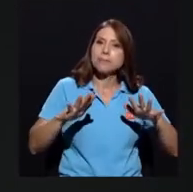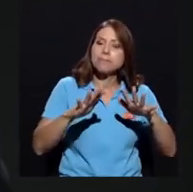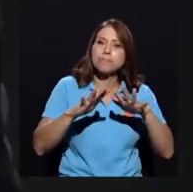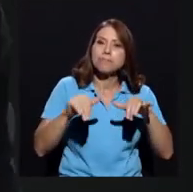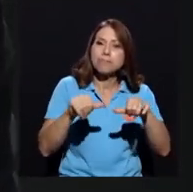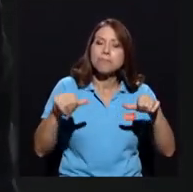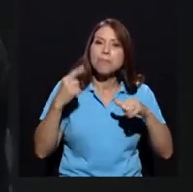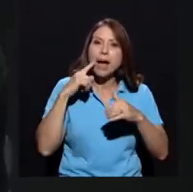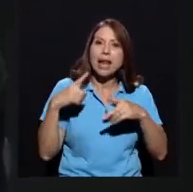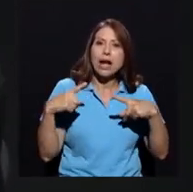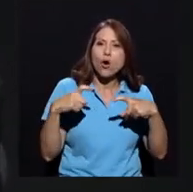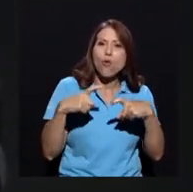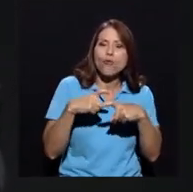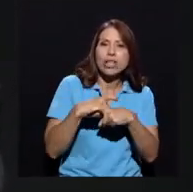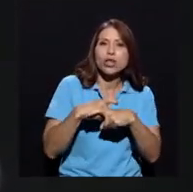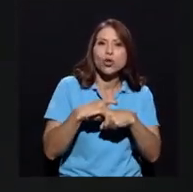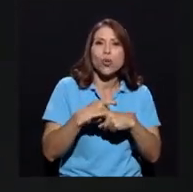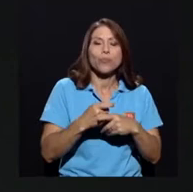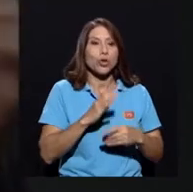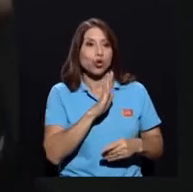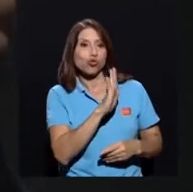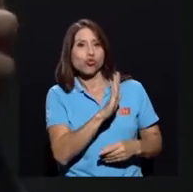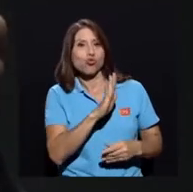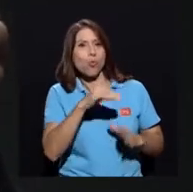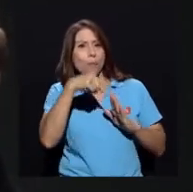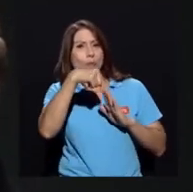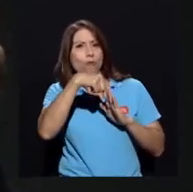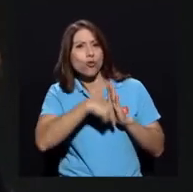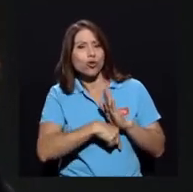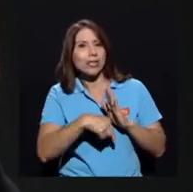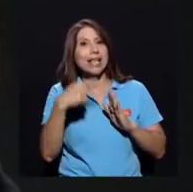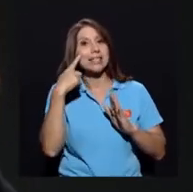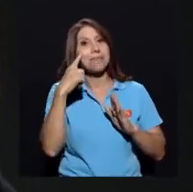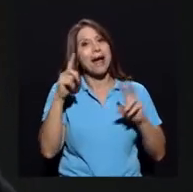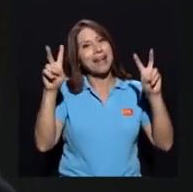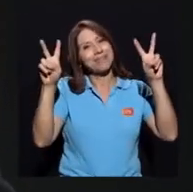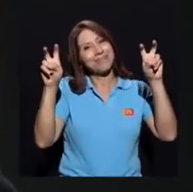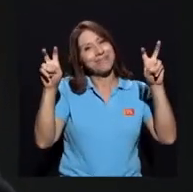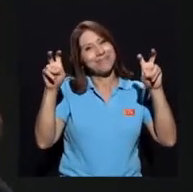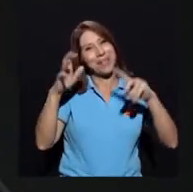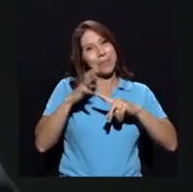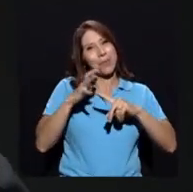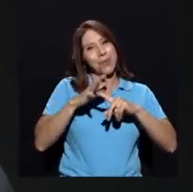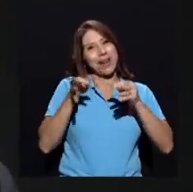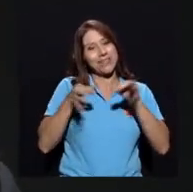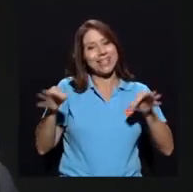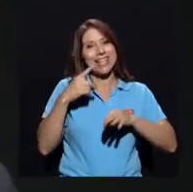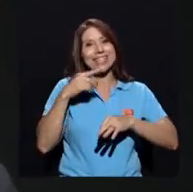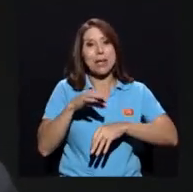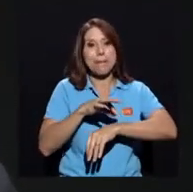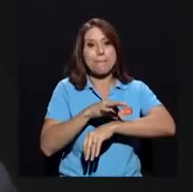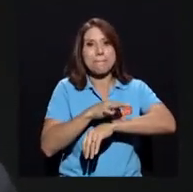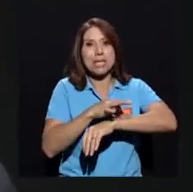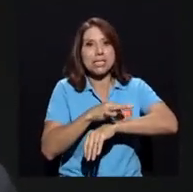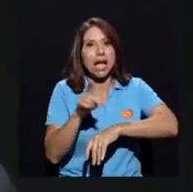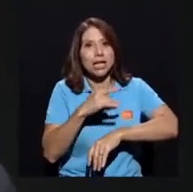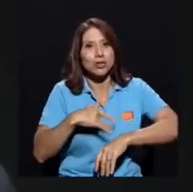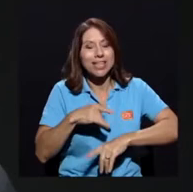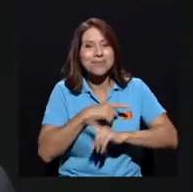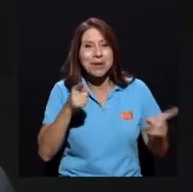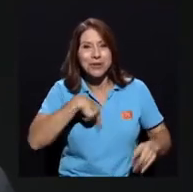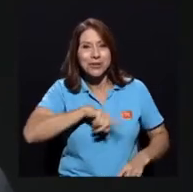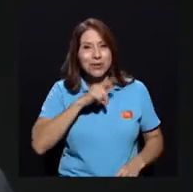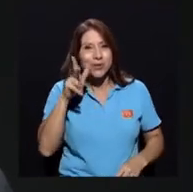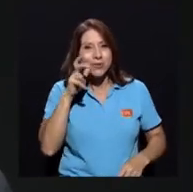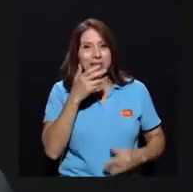escuchar ya, de don Álvaro es de pellizcar sino sentirse, pero nosotros lo escucharemos una